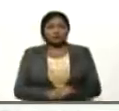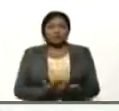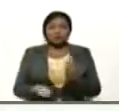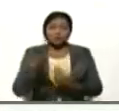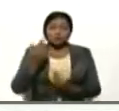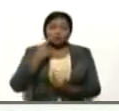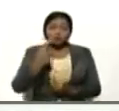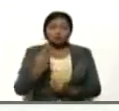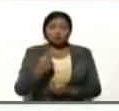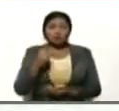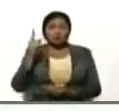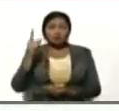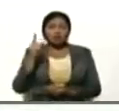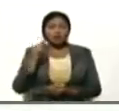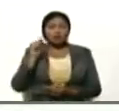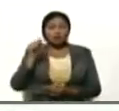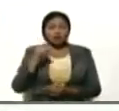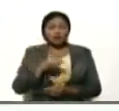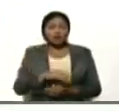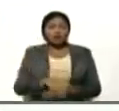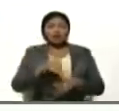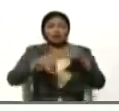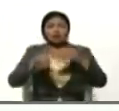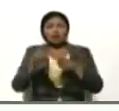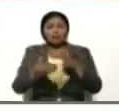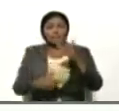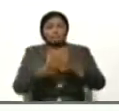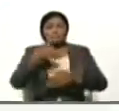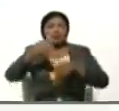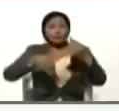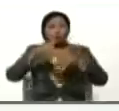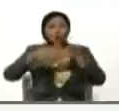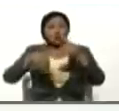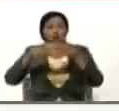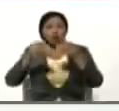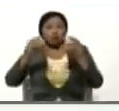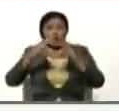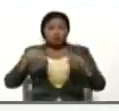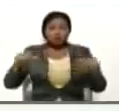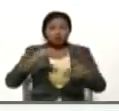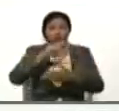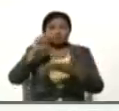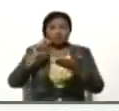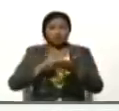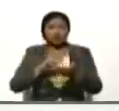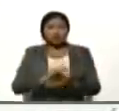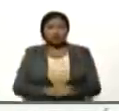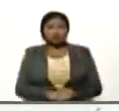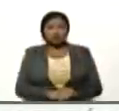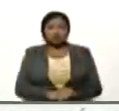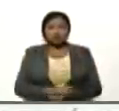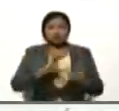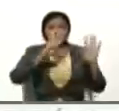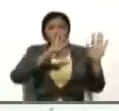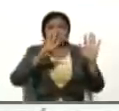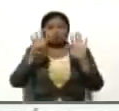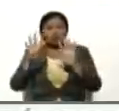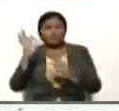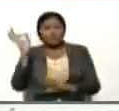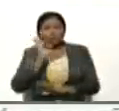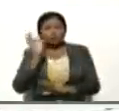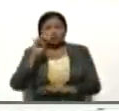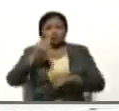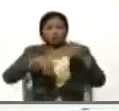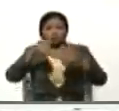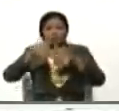presidente, decir que ella fue la candidata más votada en todo el territorio nacional. 99% de los